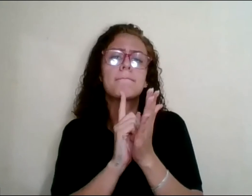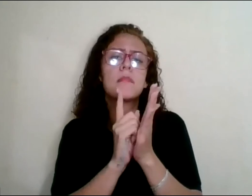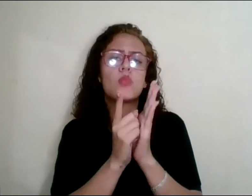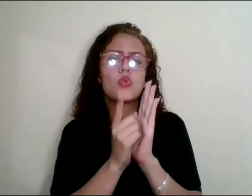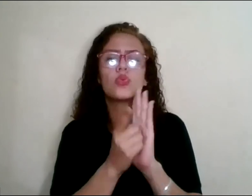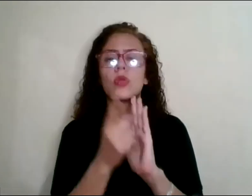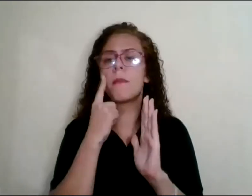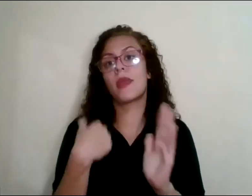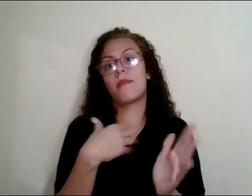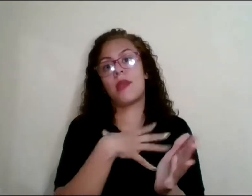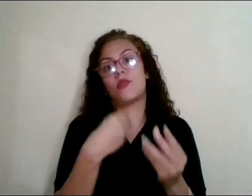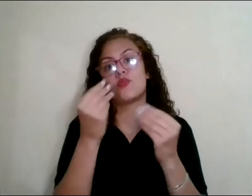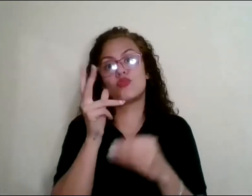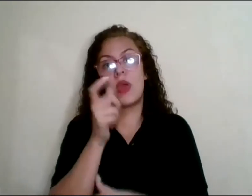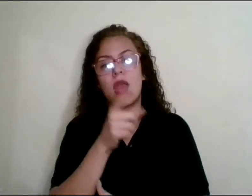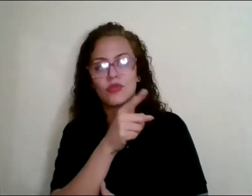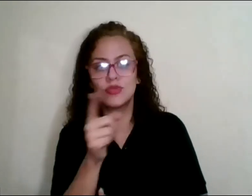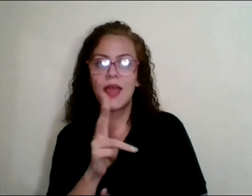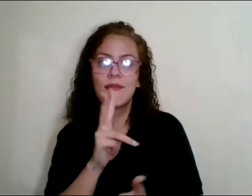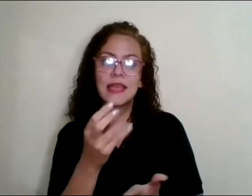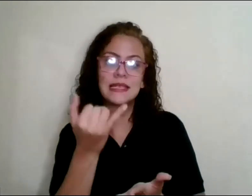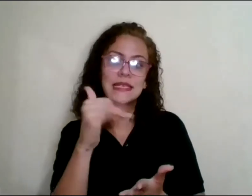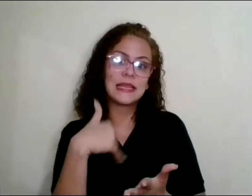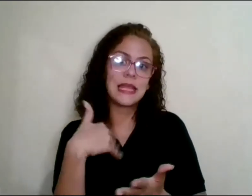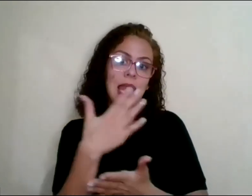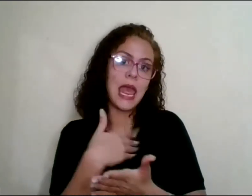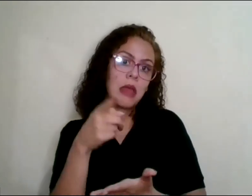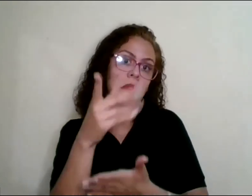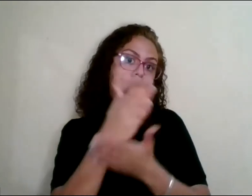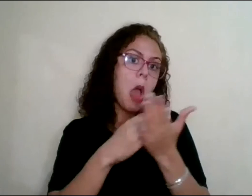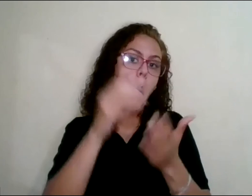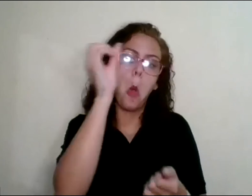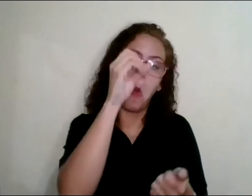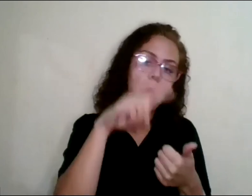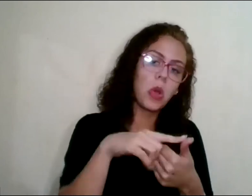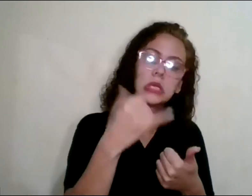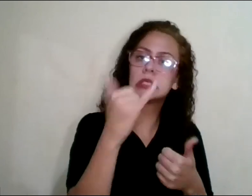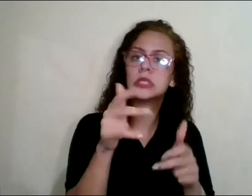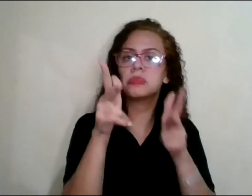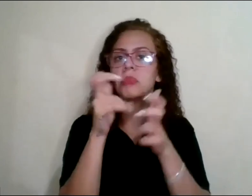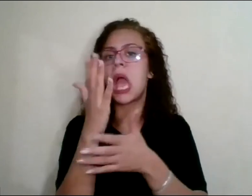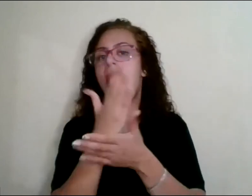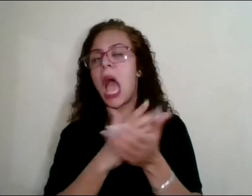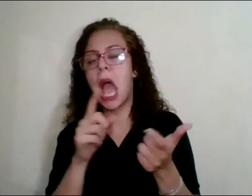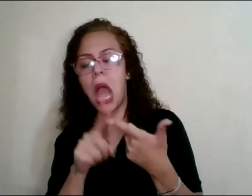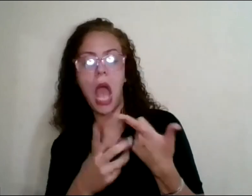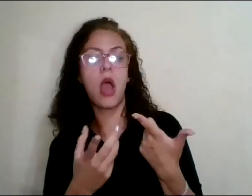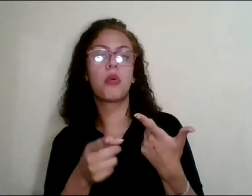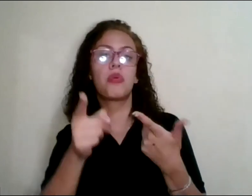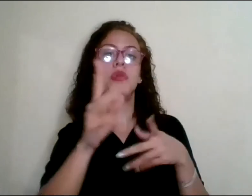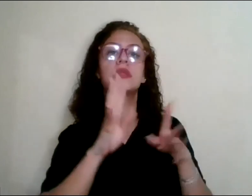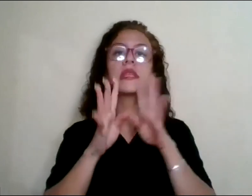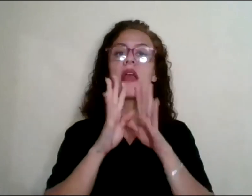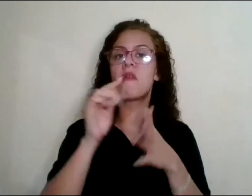Me gustaría mucho escucharles, ¿verdad? Si tienen alguna opinión, si les llamó la atención algo de lo que